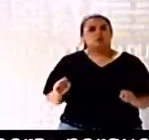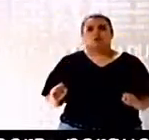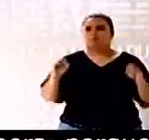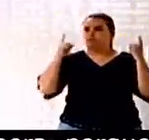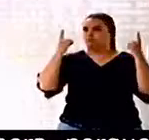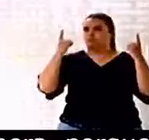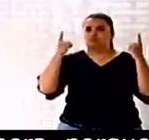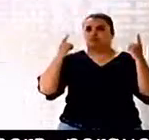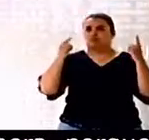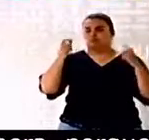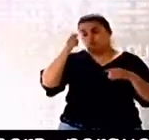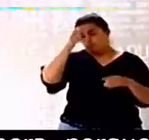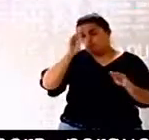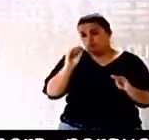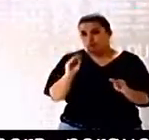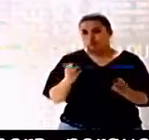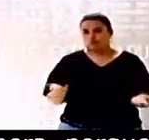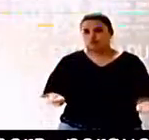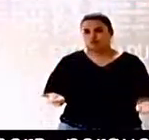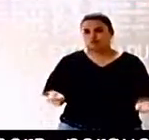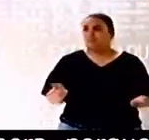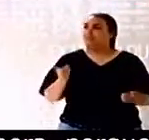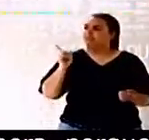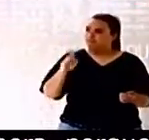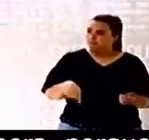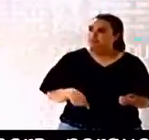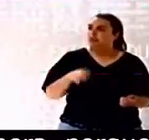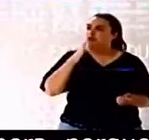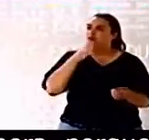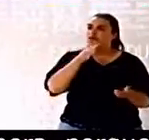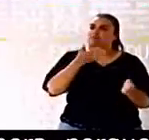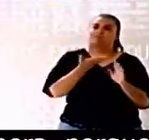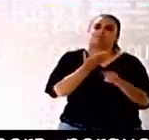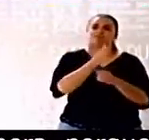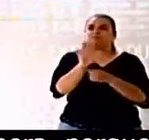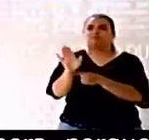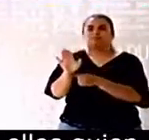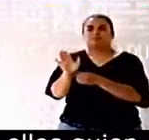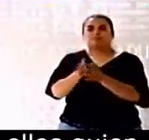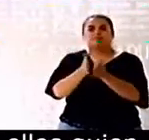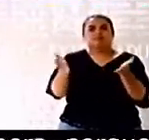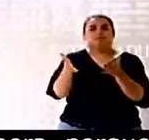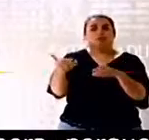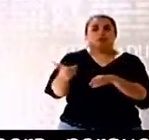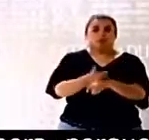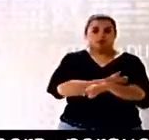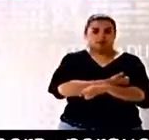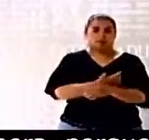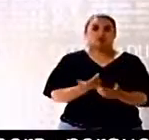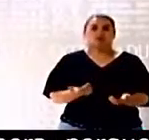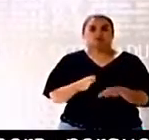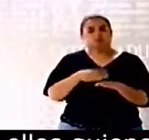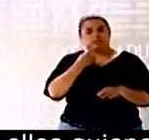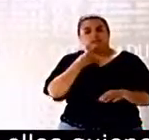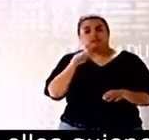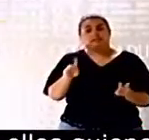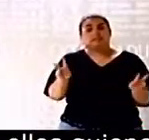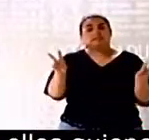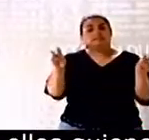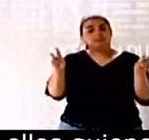municipio, son ellos quienes tienen también que responder a los ánimos de los ciudadanos, ¿no? Es decir, esto no es una